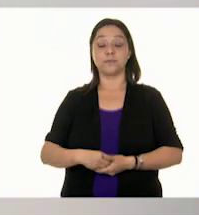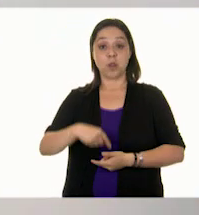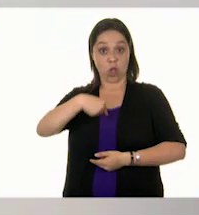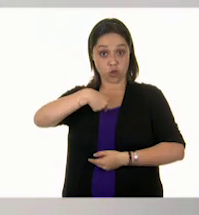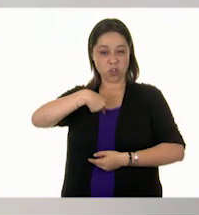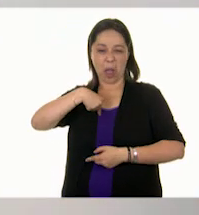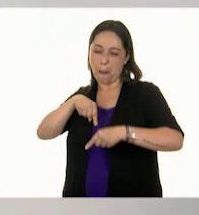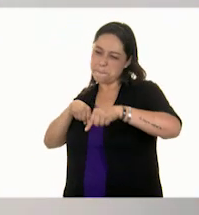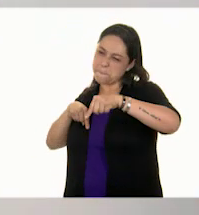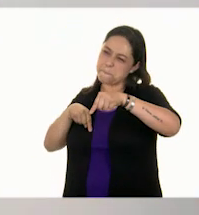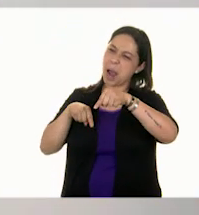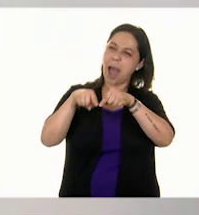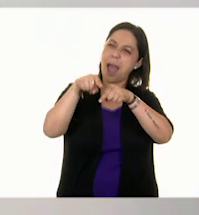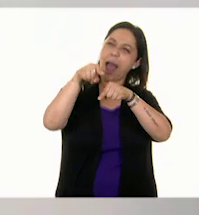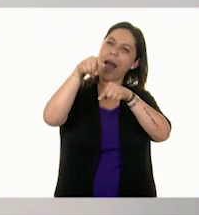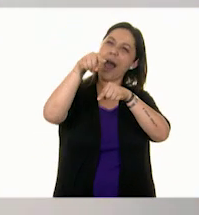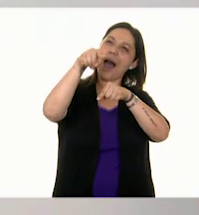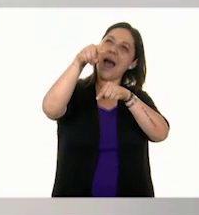Yo disparo,